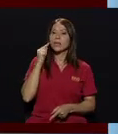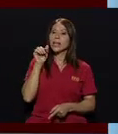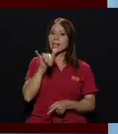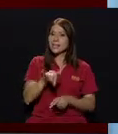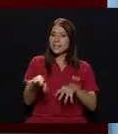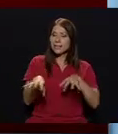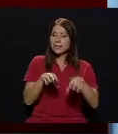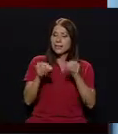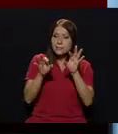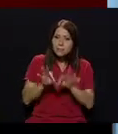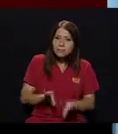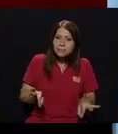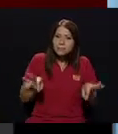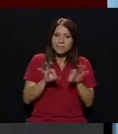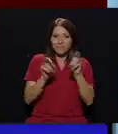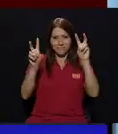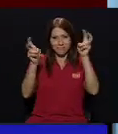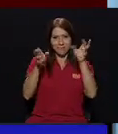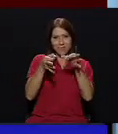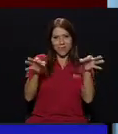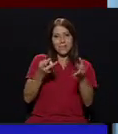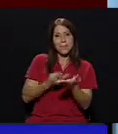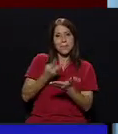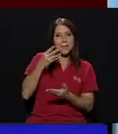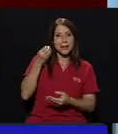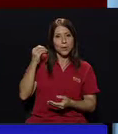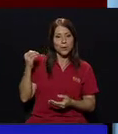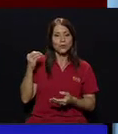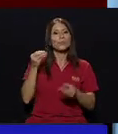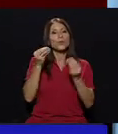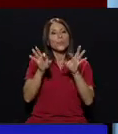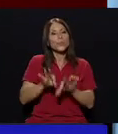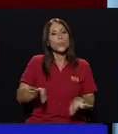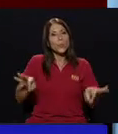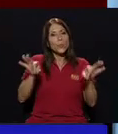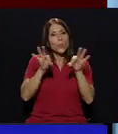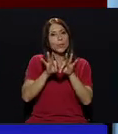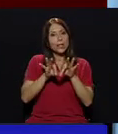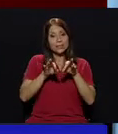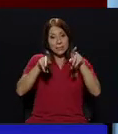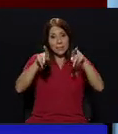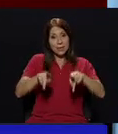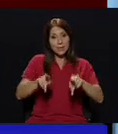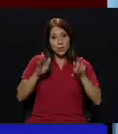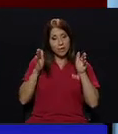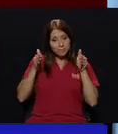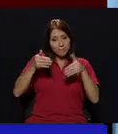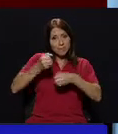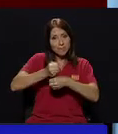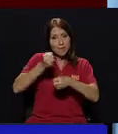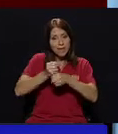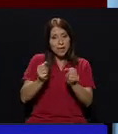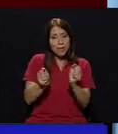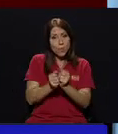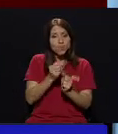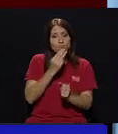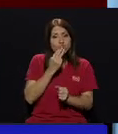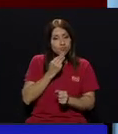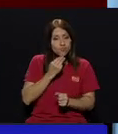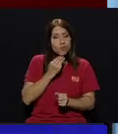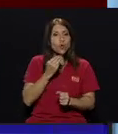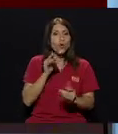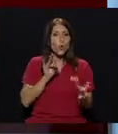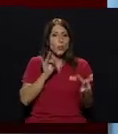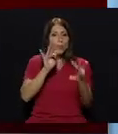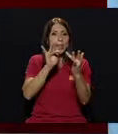tener esa oportunidad de estar en un contacto directo con el consumidor, con el costarricense, y que el costarricense también, si tiene